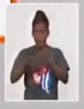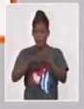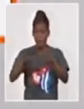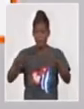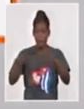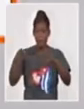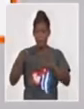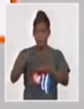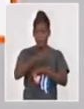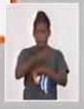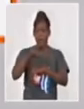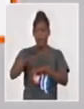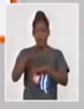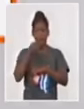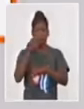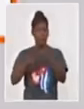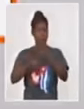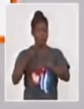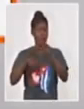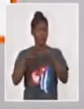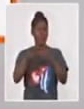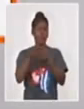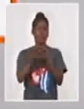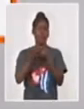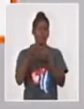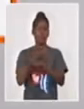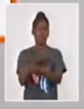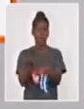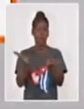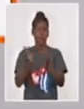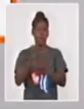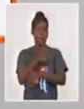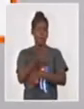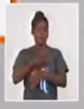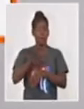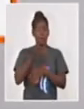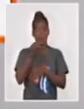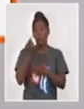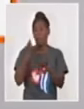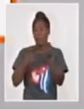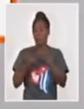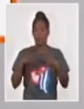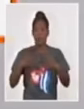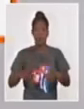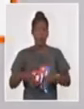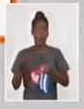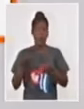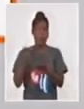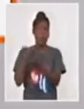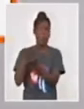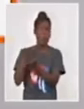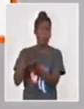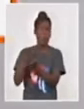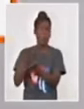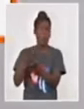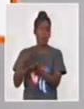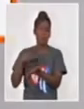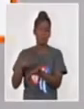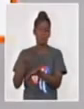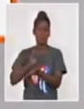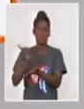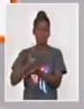se otorga para que las personas puedan vender aquellos artículos que, bueno, que tienen en el hogar, productos